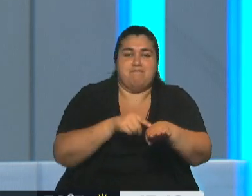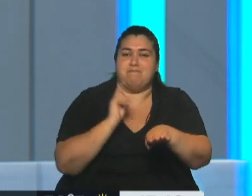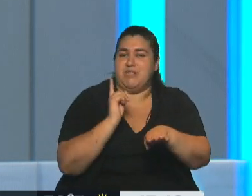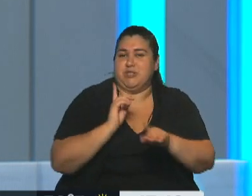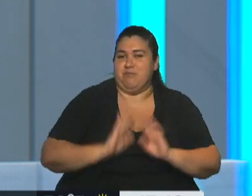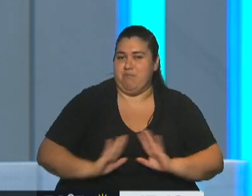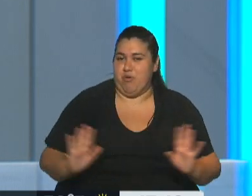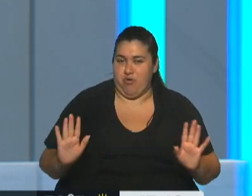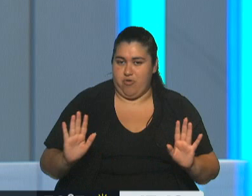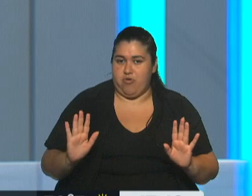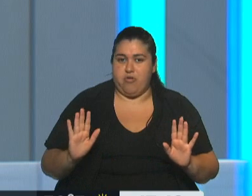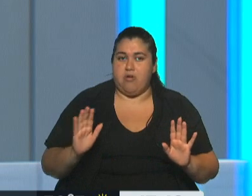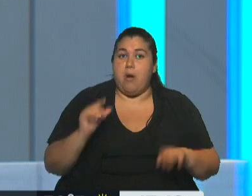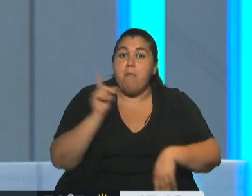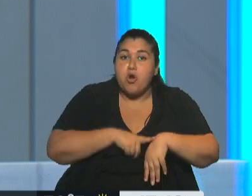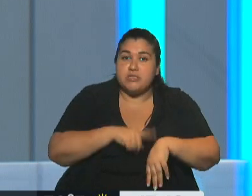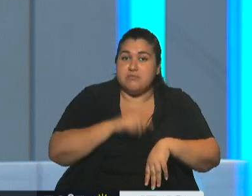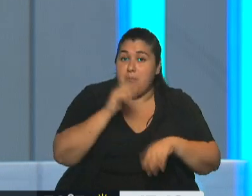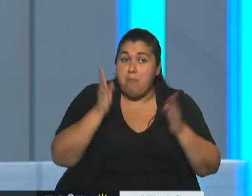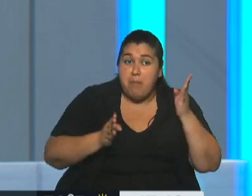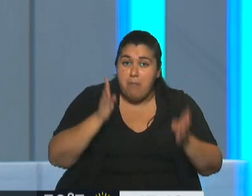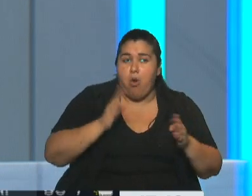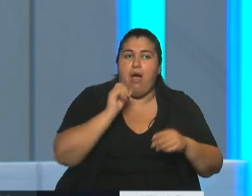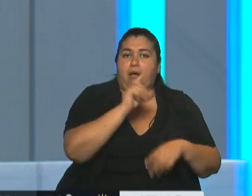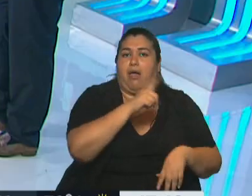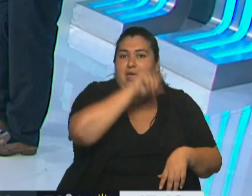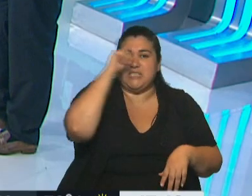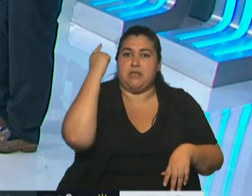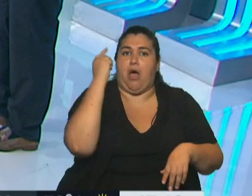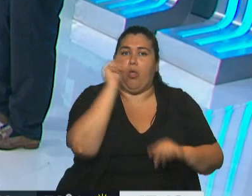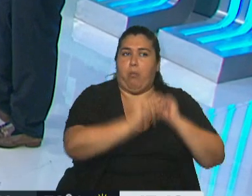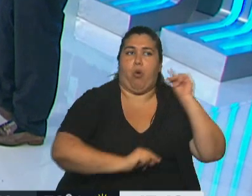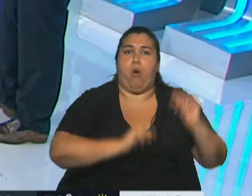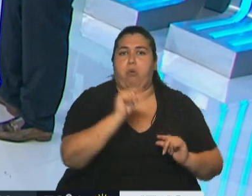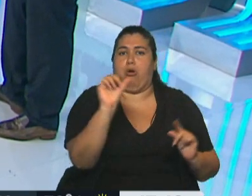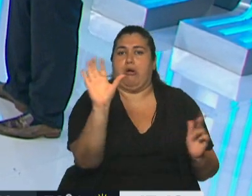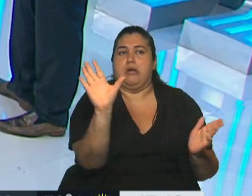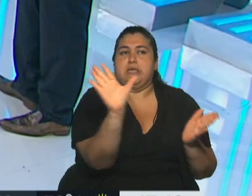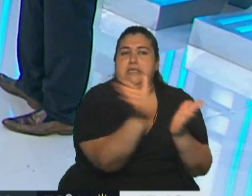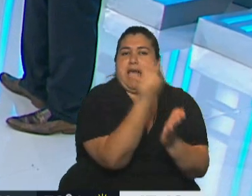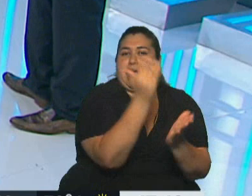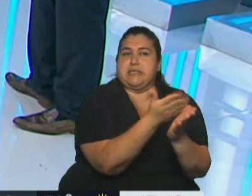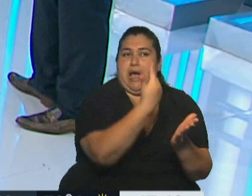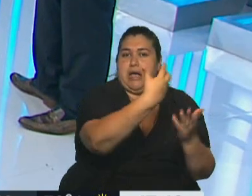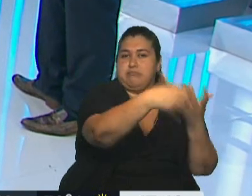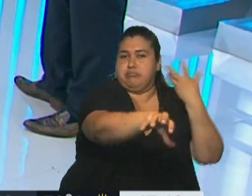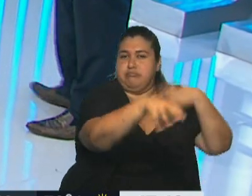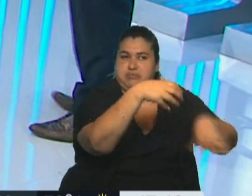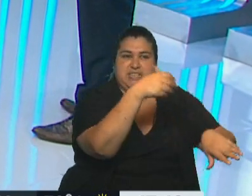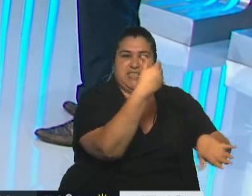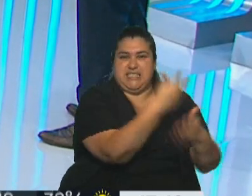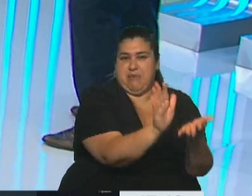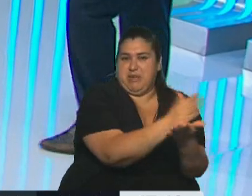un proceso de desmantelamiento del Estado en relación qué hacer con esa nueva criminalidad, una